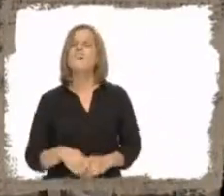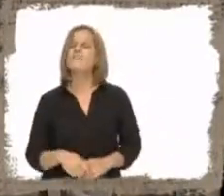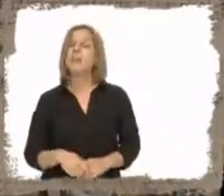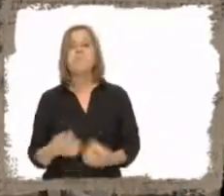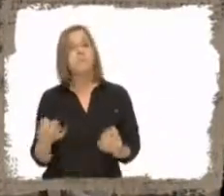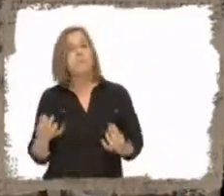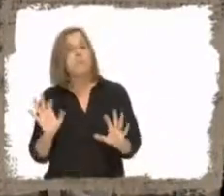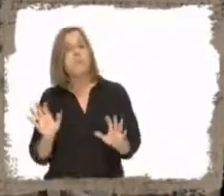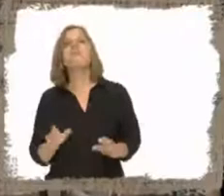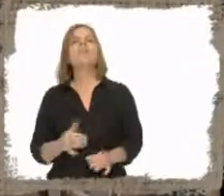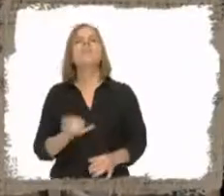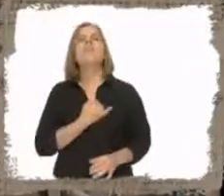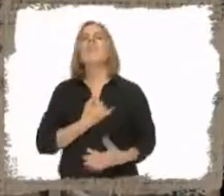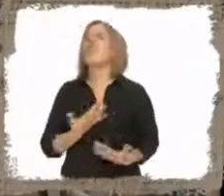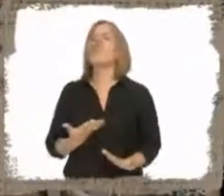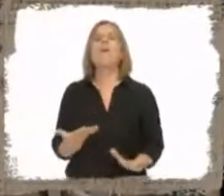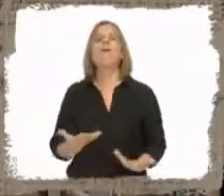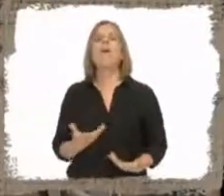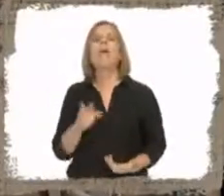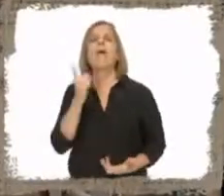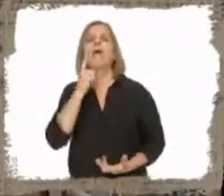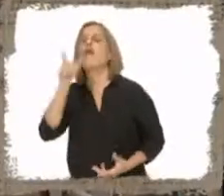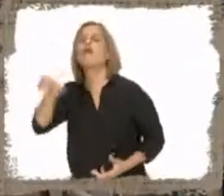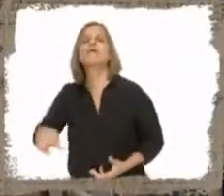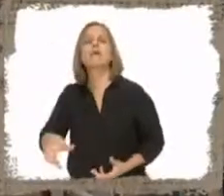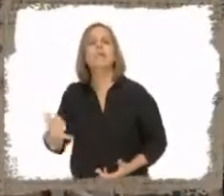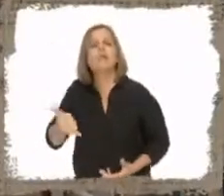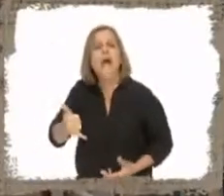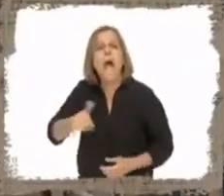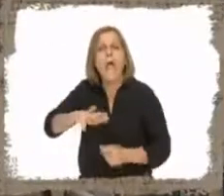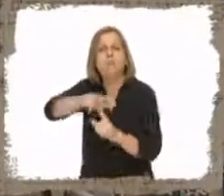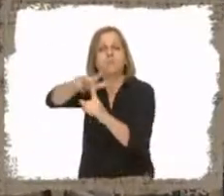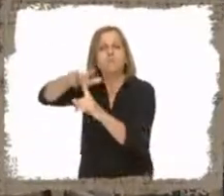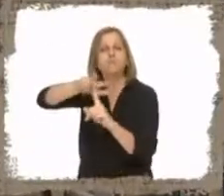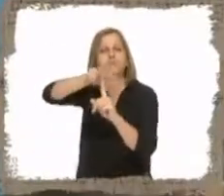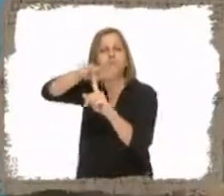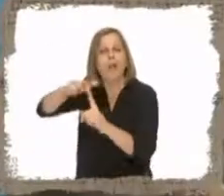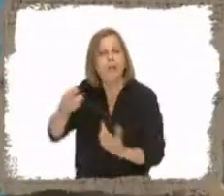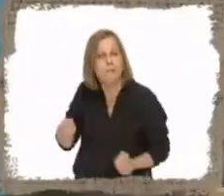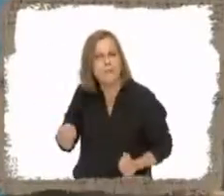Ajá, muy bien. ¿Y de dónde sacamos? ¿Vos conocés a alguien que tenga un helicóptero?